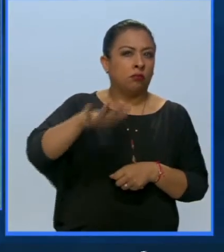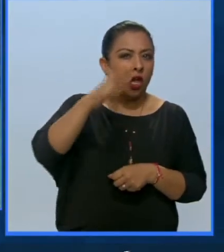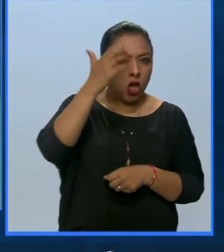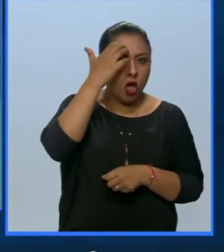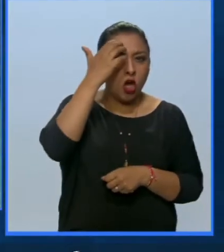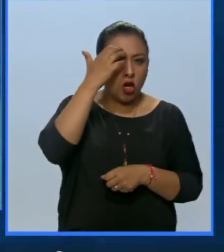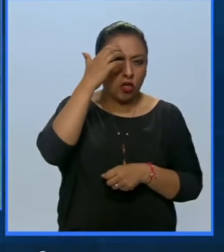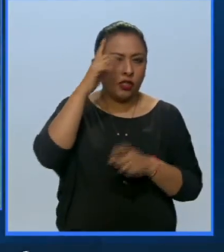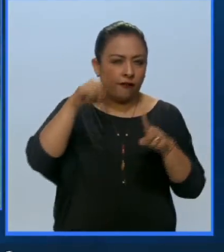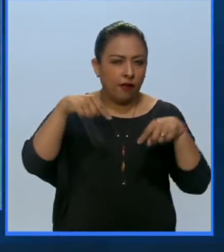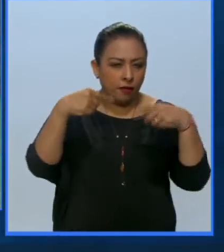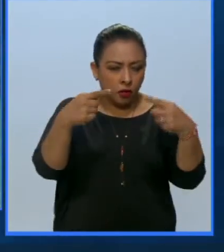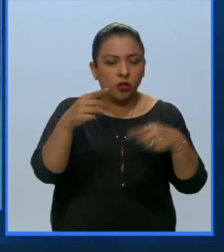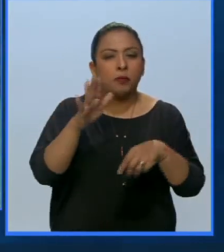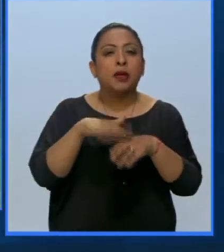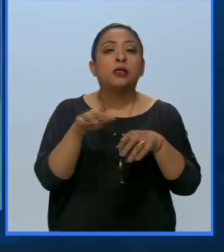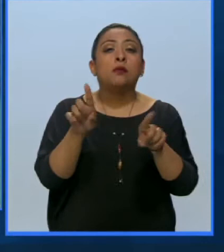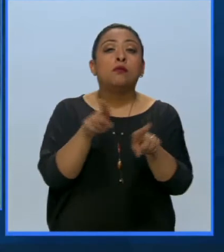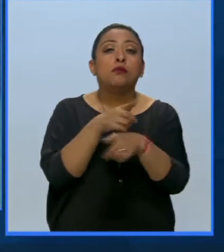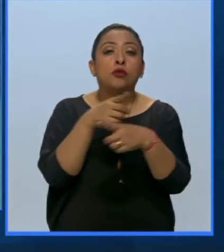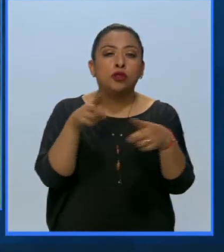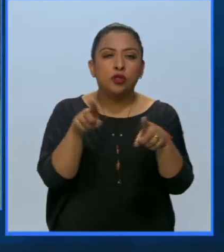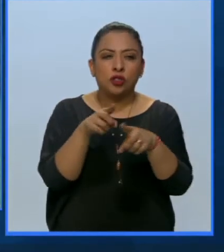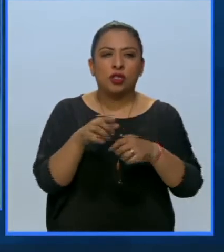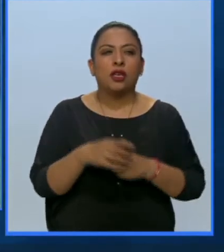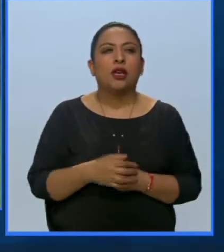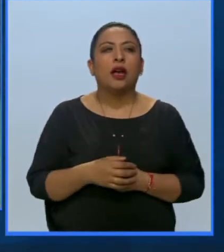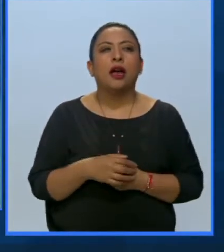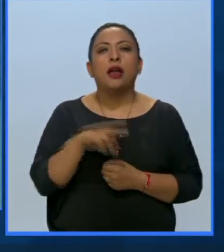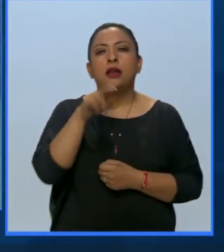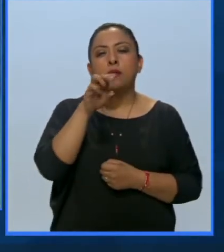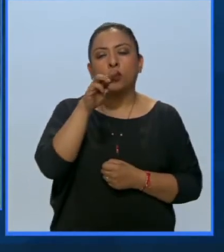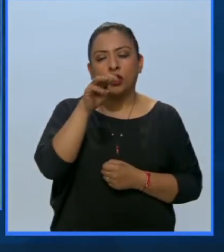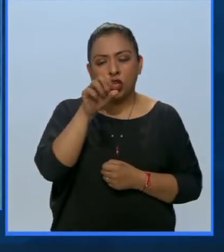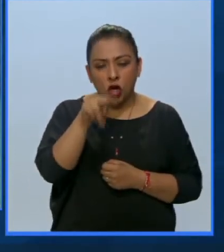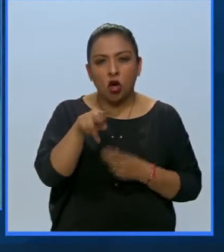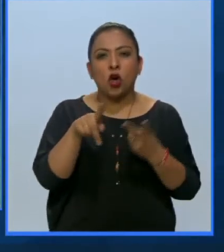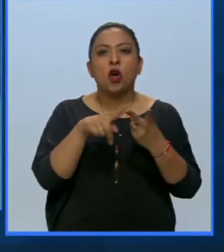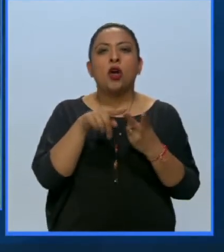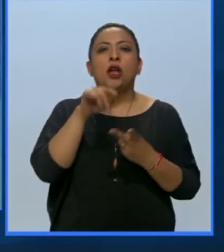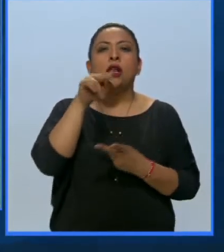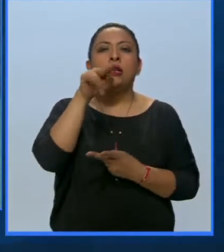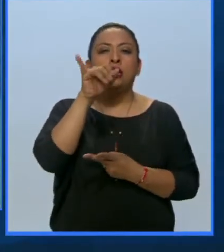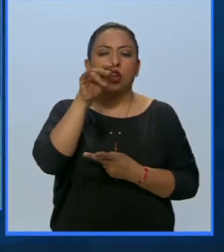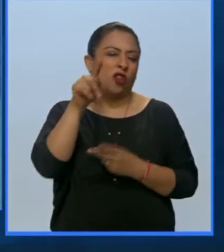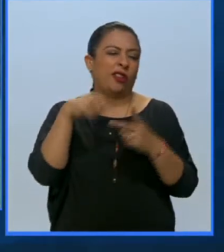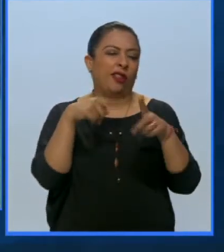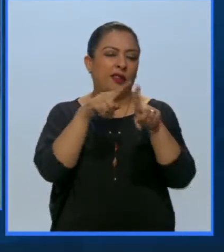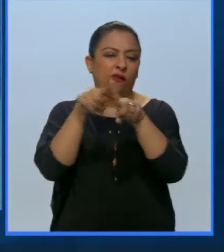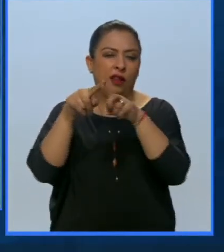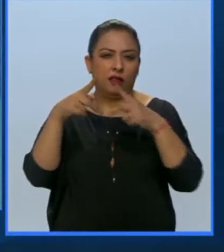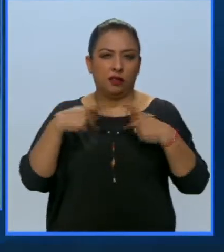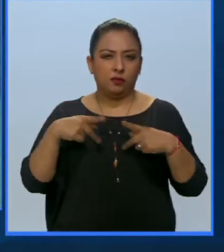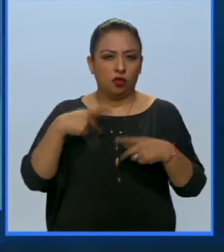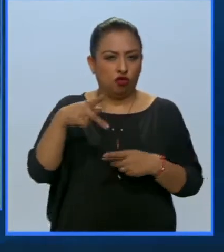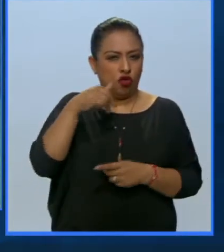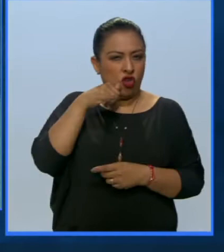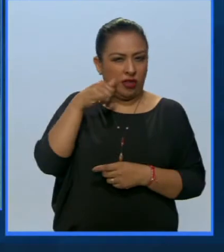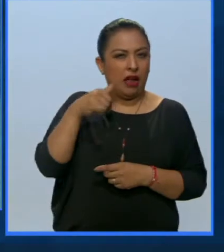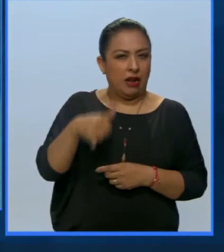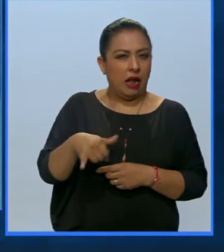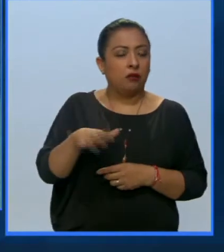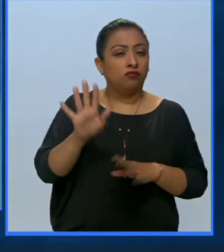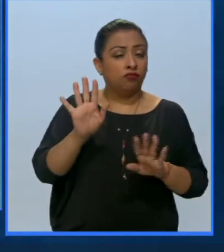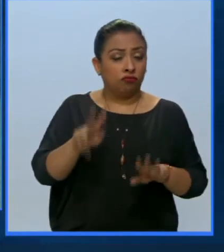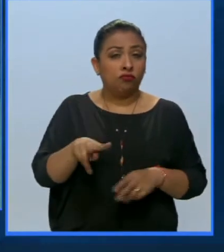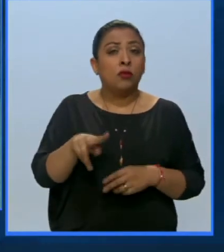todo la música de Ennio Morricone y de Nino Rota y otros más que ya se